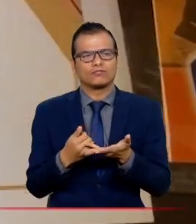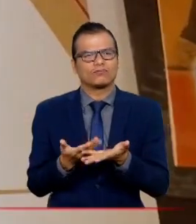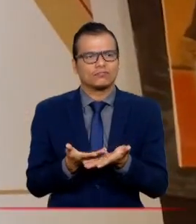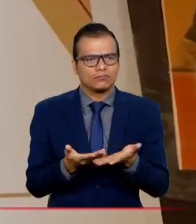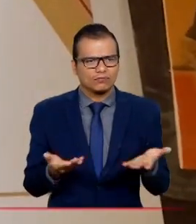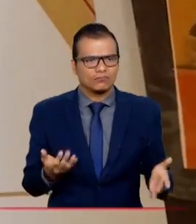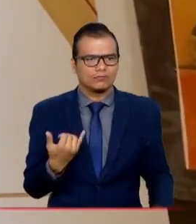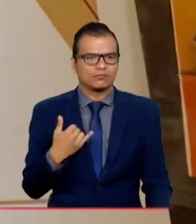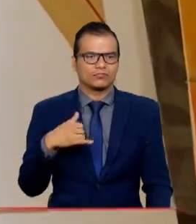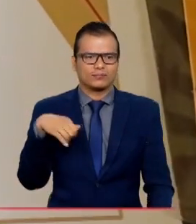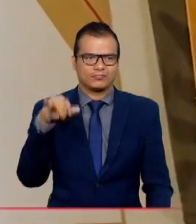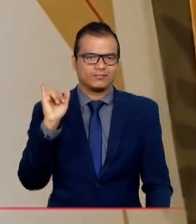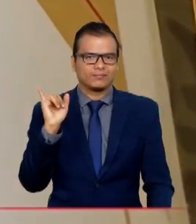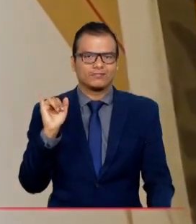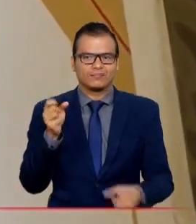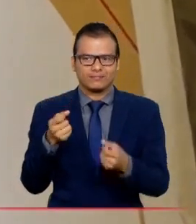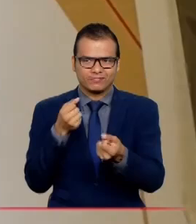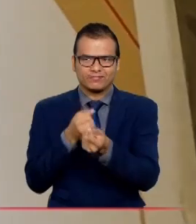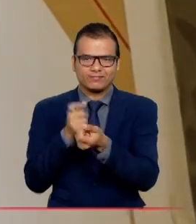chorizos.